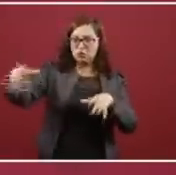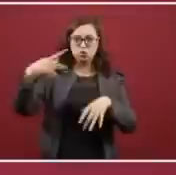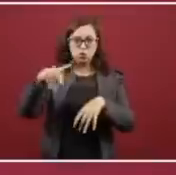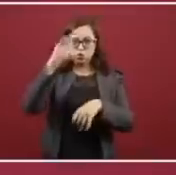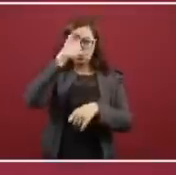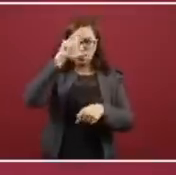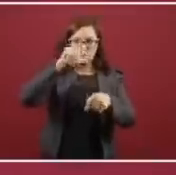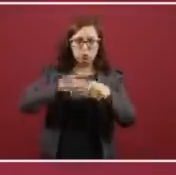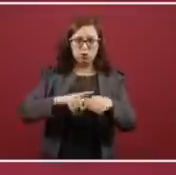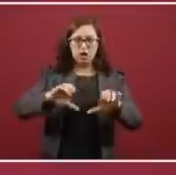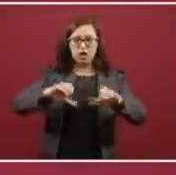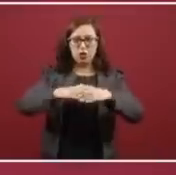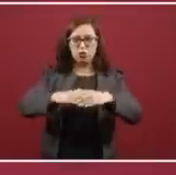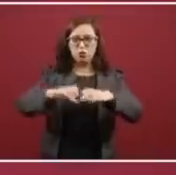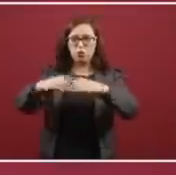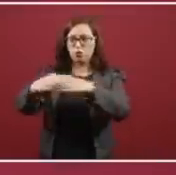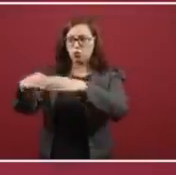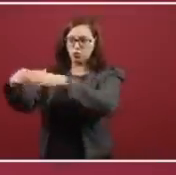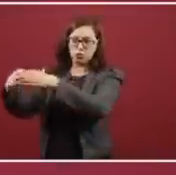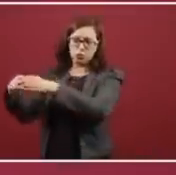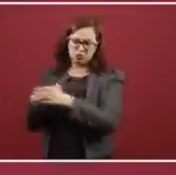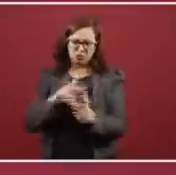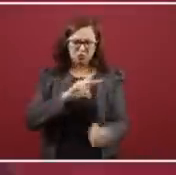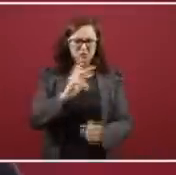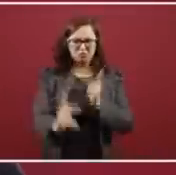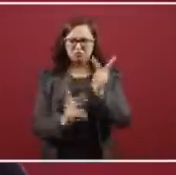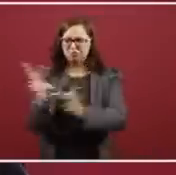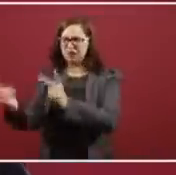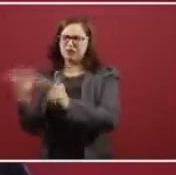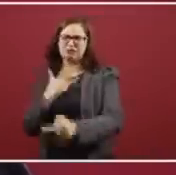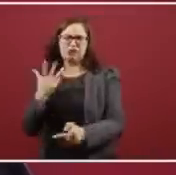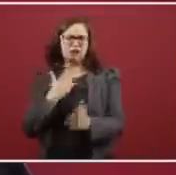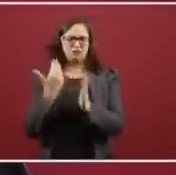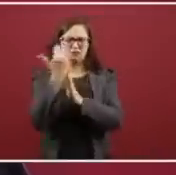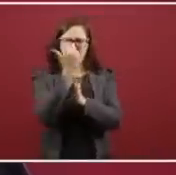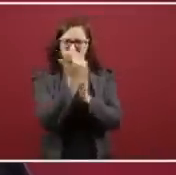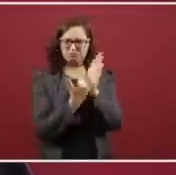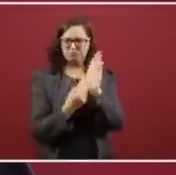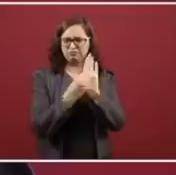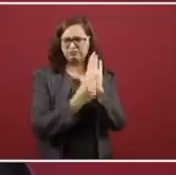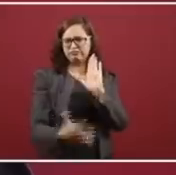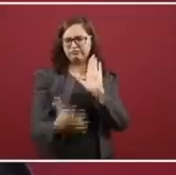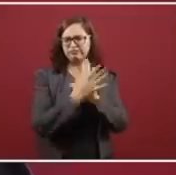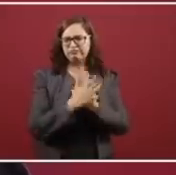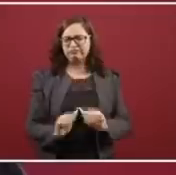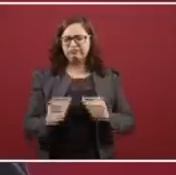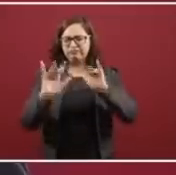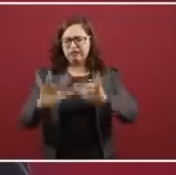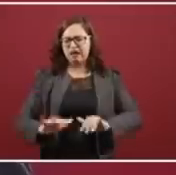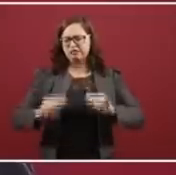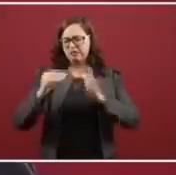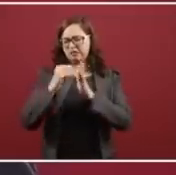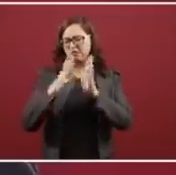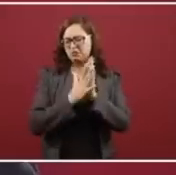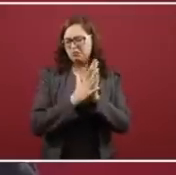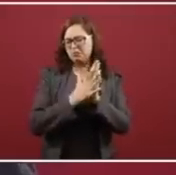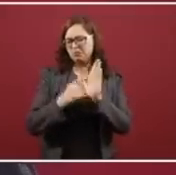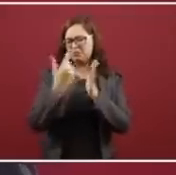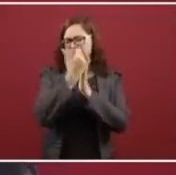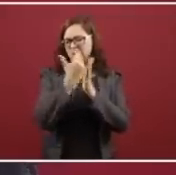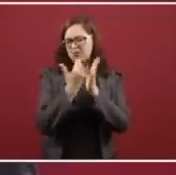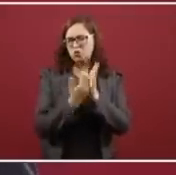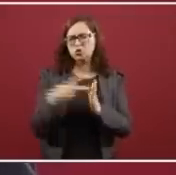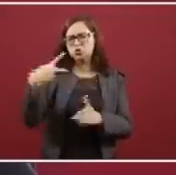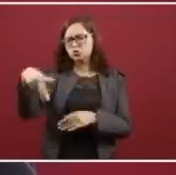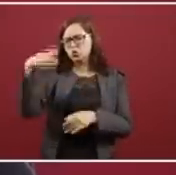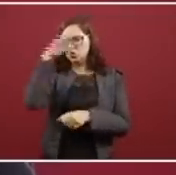se tiene en las actas de las asambleas que de acuerdo a usos y costumbres se